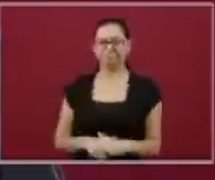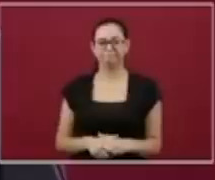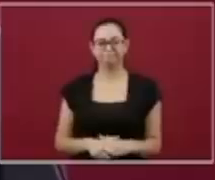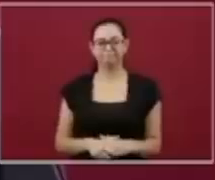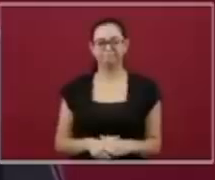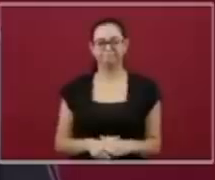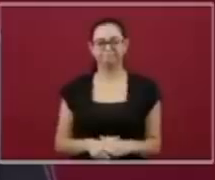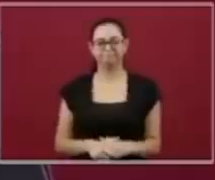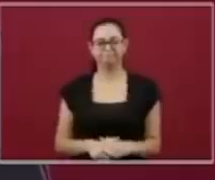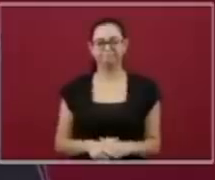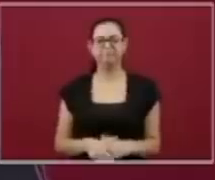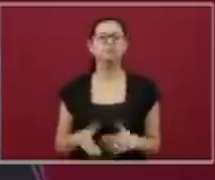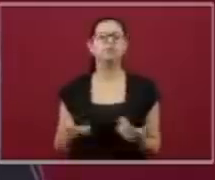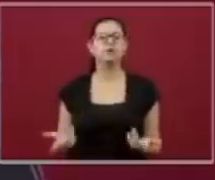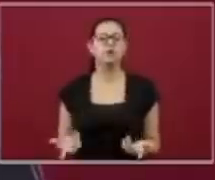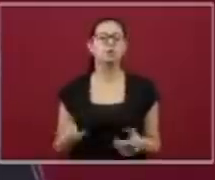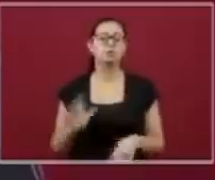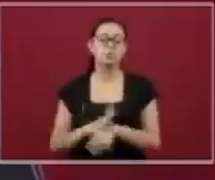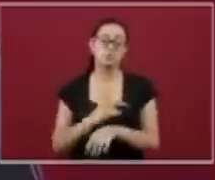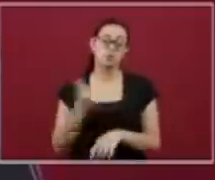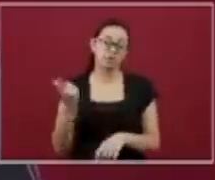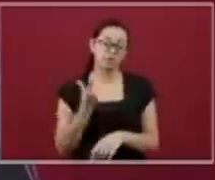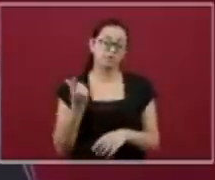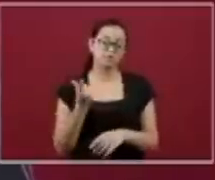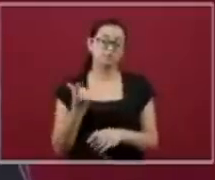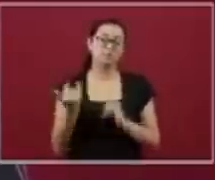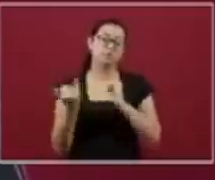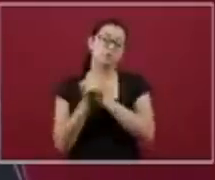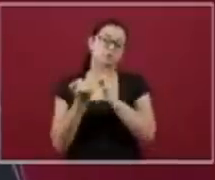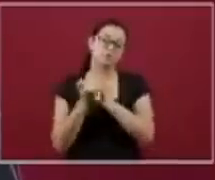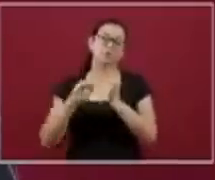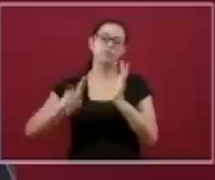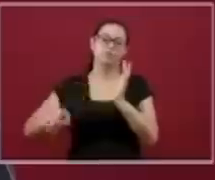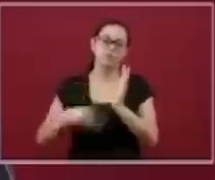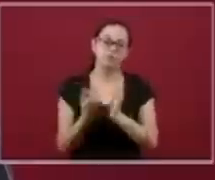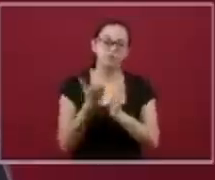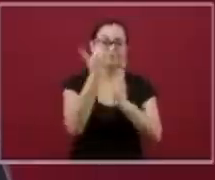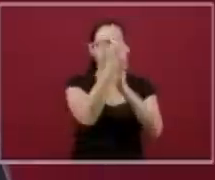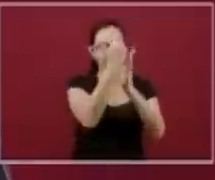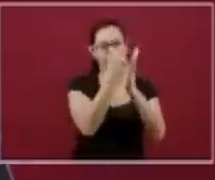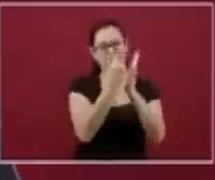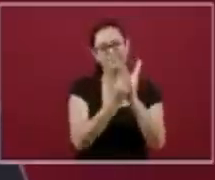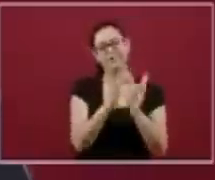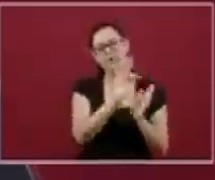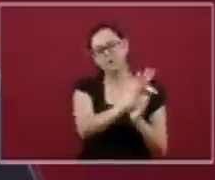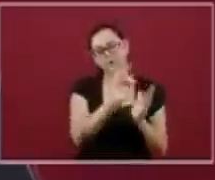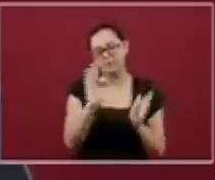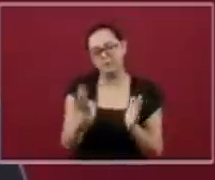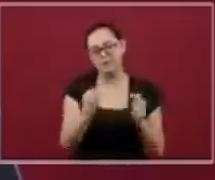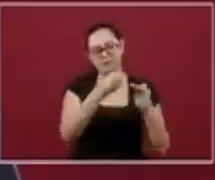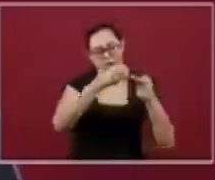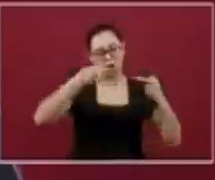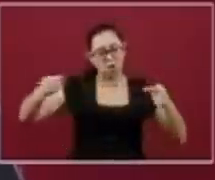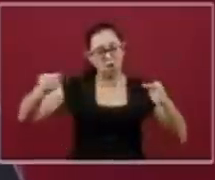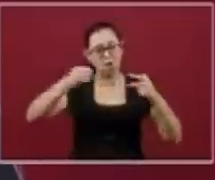también reprogramando. Miren, el presupuesto de este